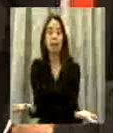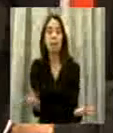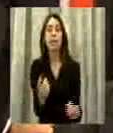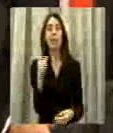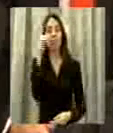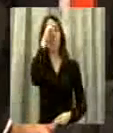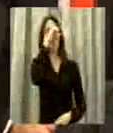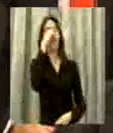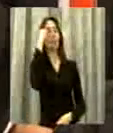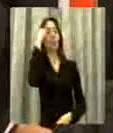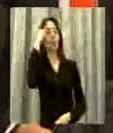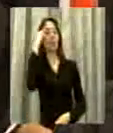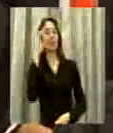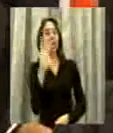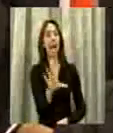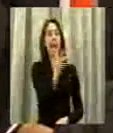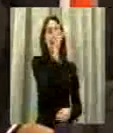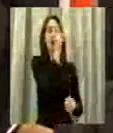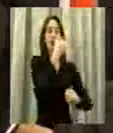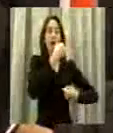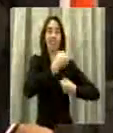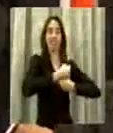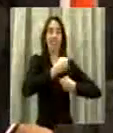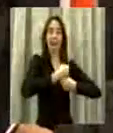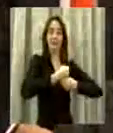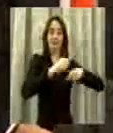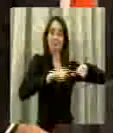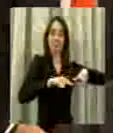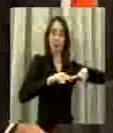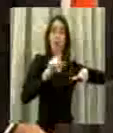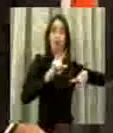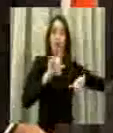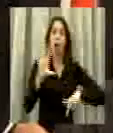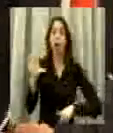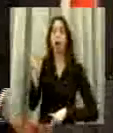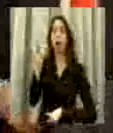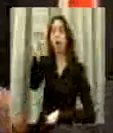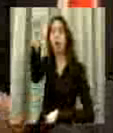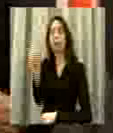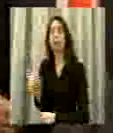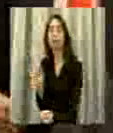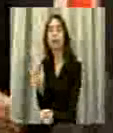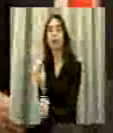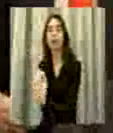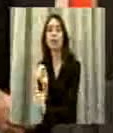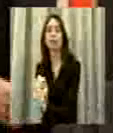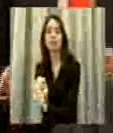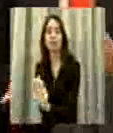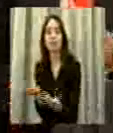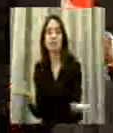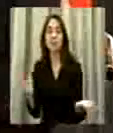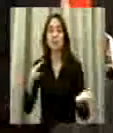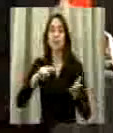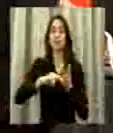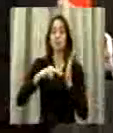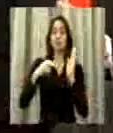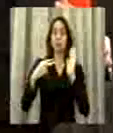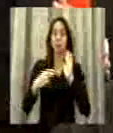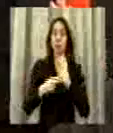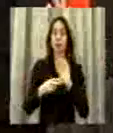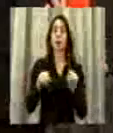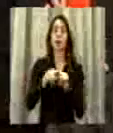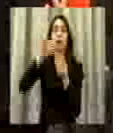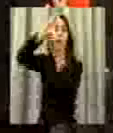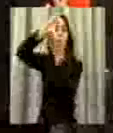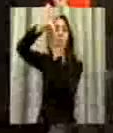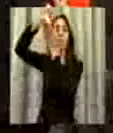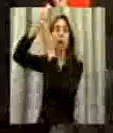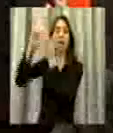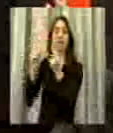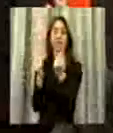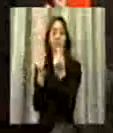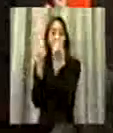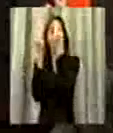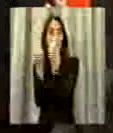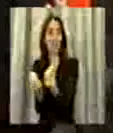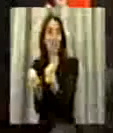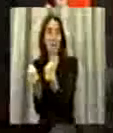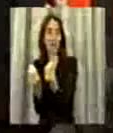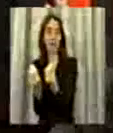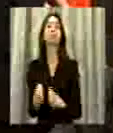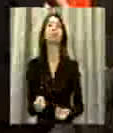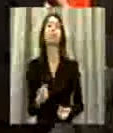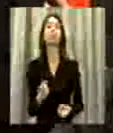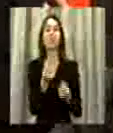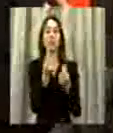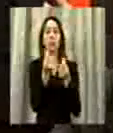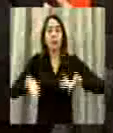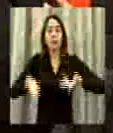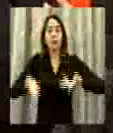es hoy día encontrar empleo, es encontrar trabajadores. Esto es un buen problema. Esos son los problemas que tienen los países que les va bien. Y la